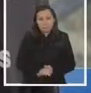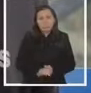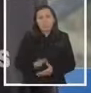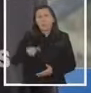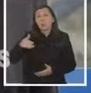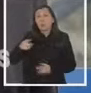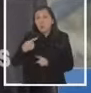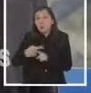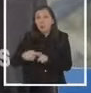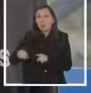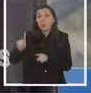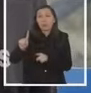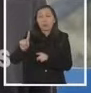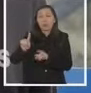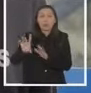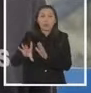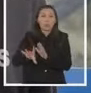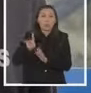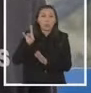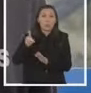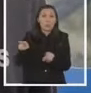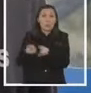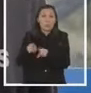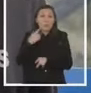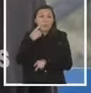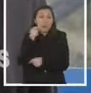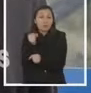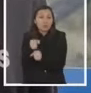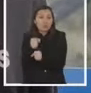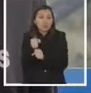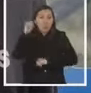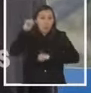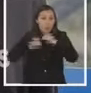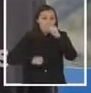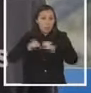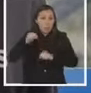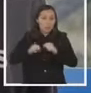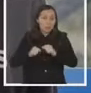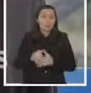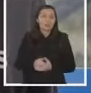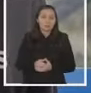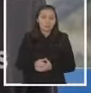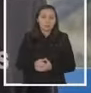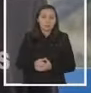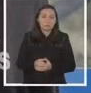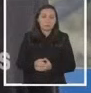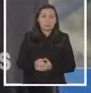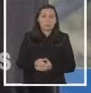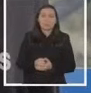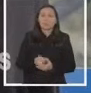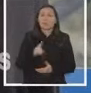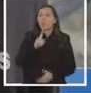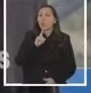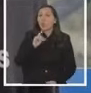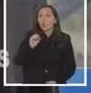encontré, mi hermano estaba trabajando en una empresa, que es en